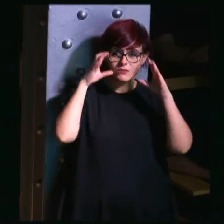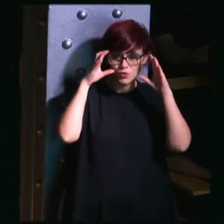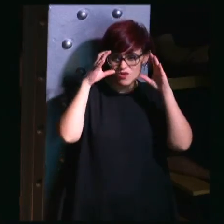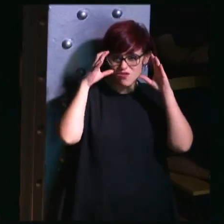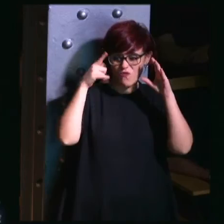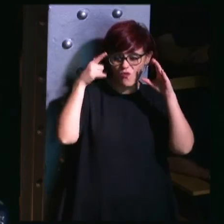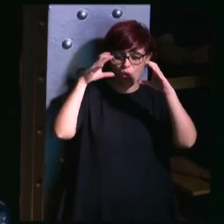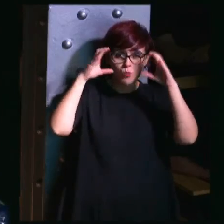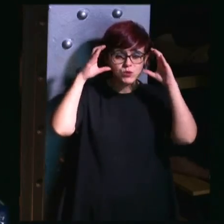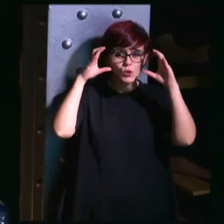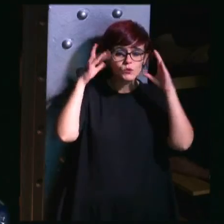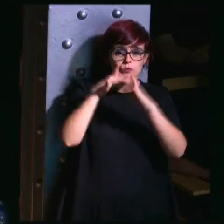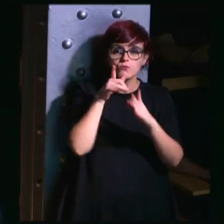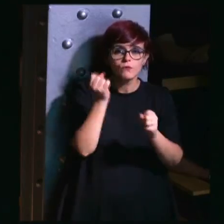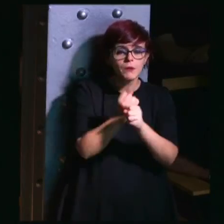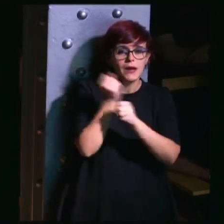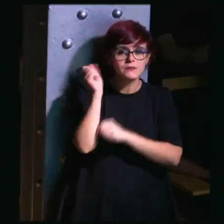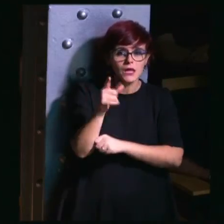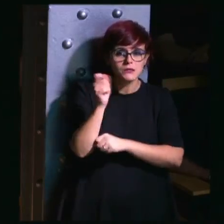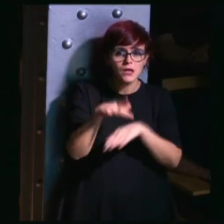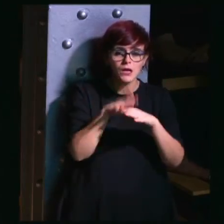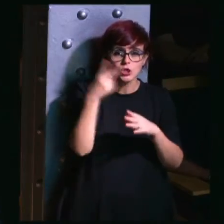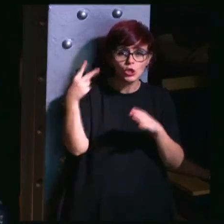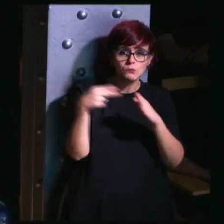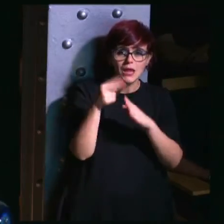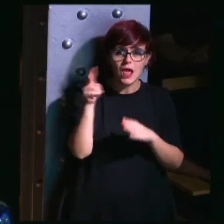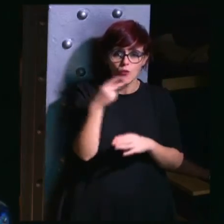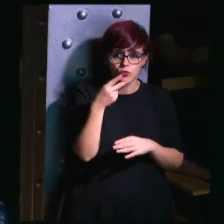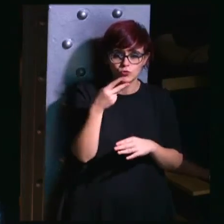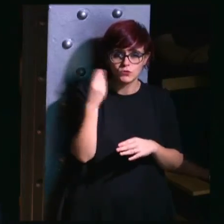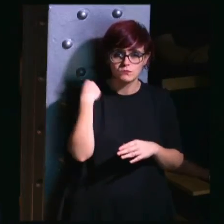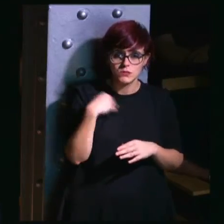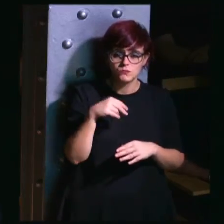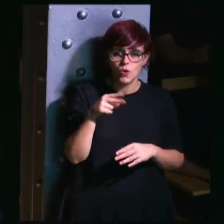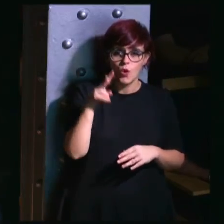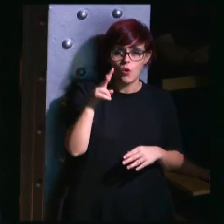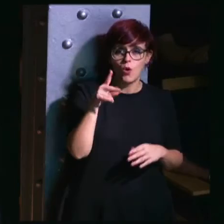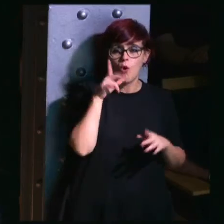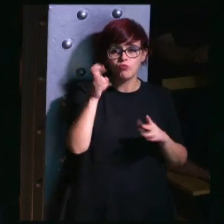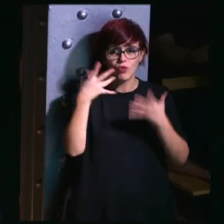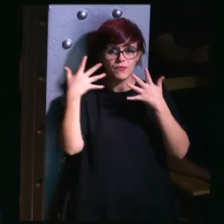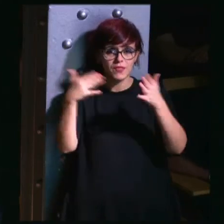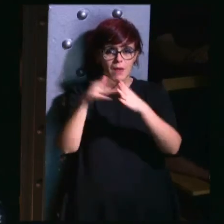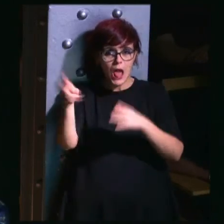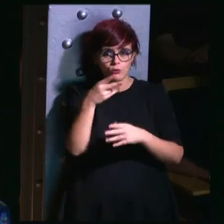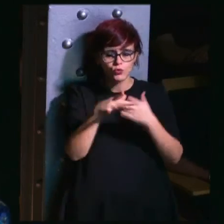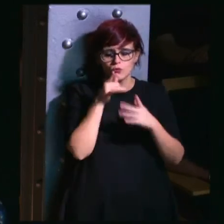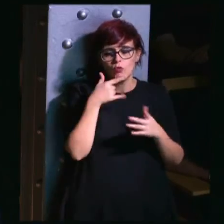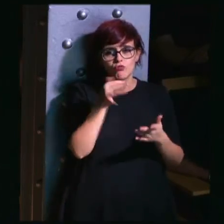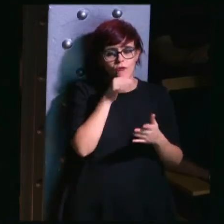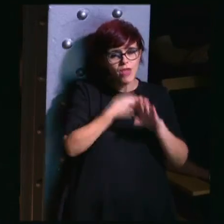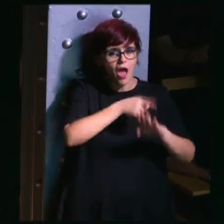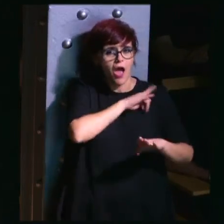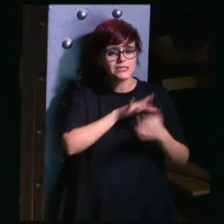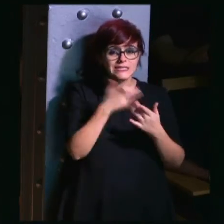está trabajando muy comúnmente son 2.000 euros. Ultra Haptic en Londres son 10.000 euros. ¿Para dónde vamos con estos precios, no? Si